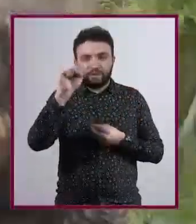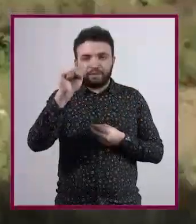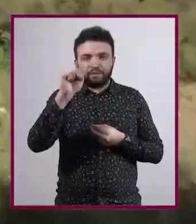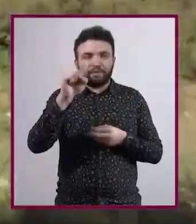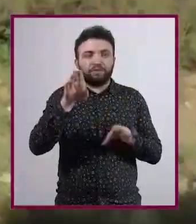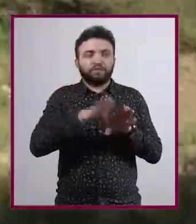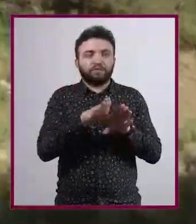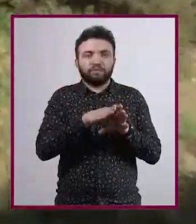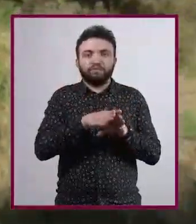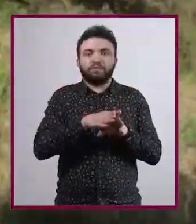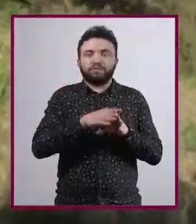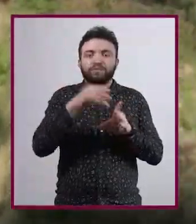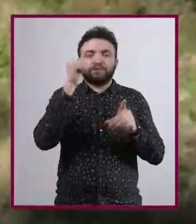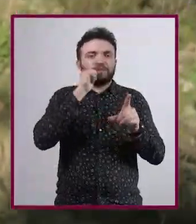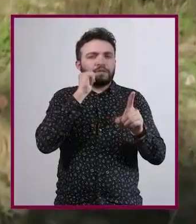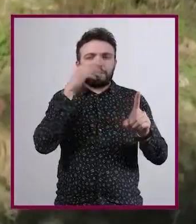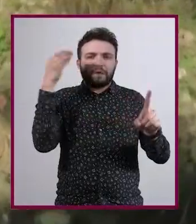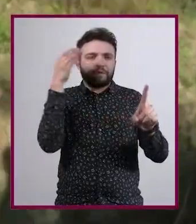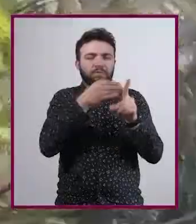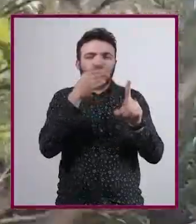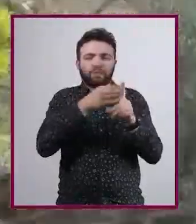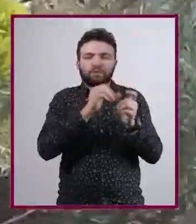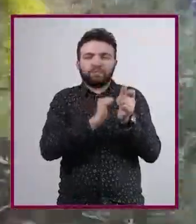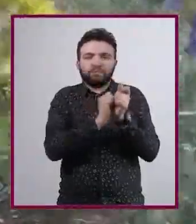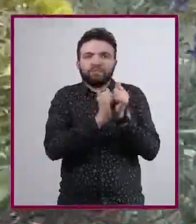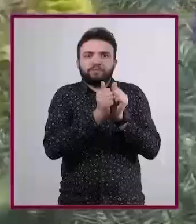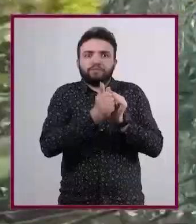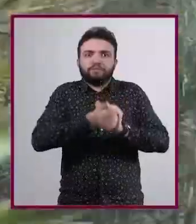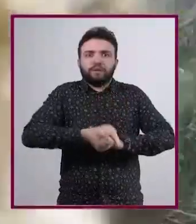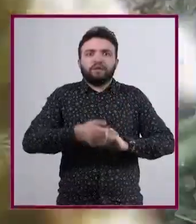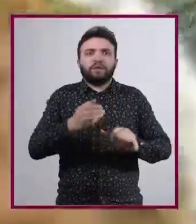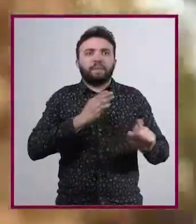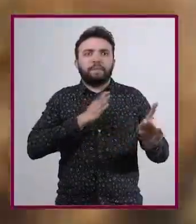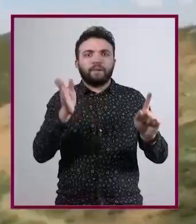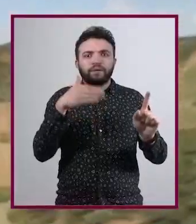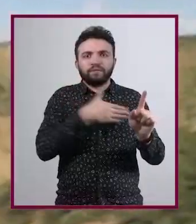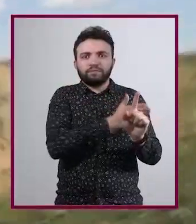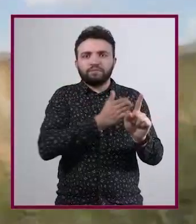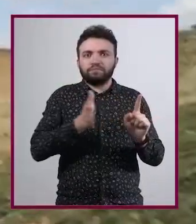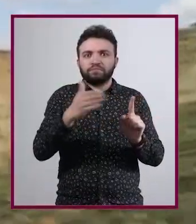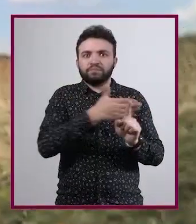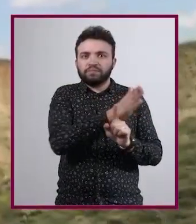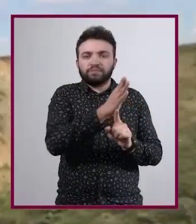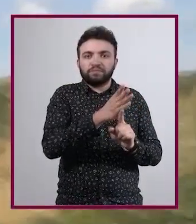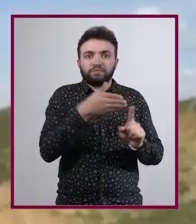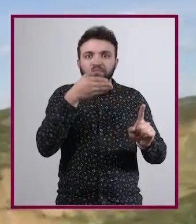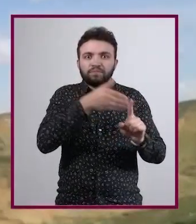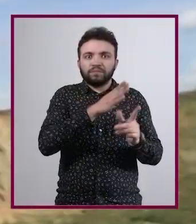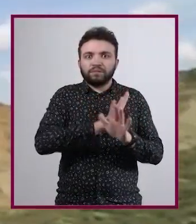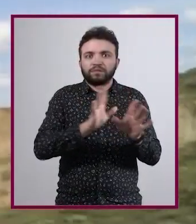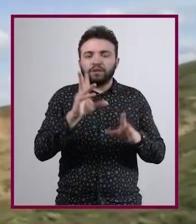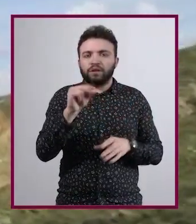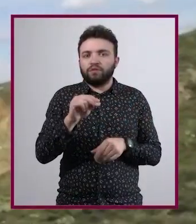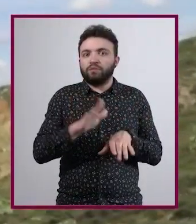rutas migratorias e incluso había algunos en peligro de extinción por los efectos